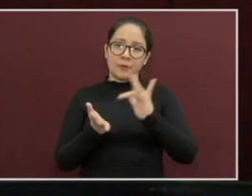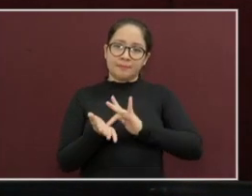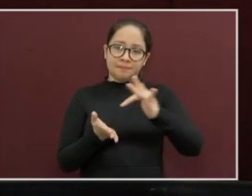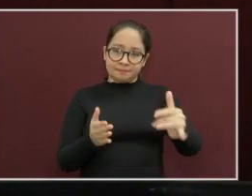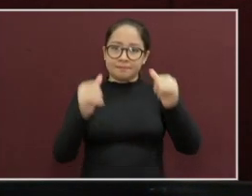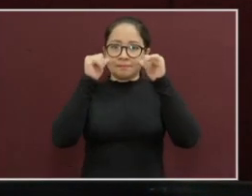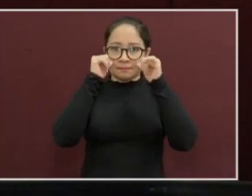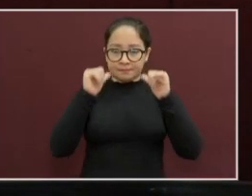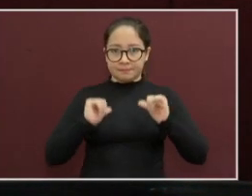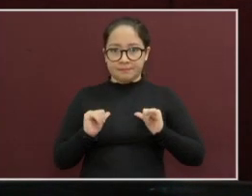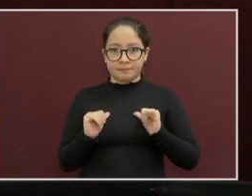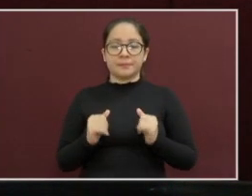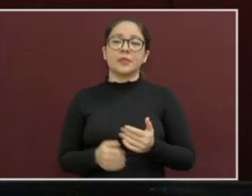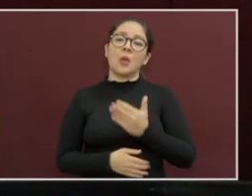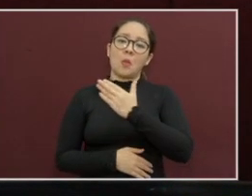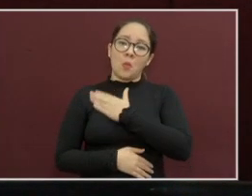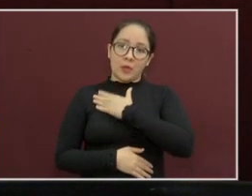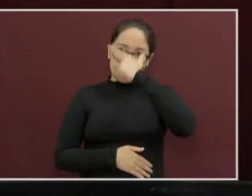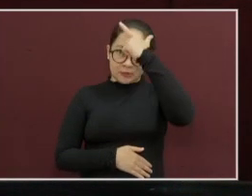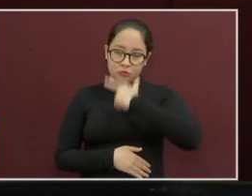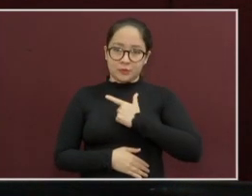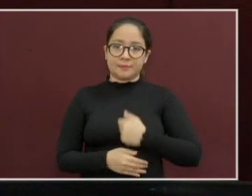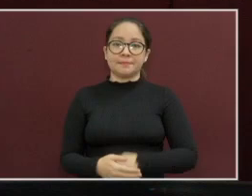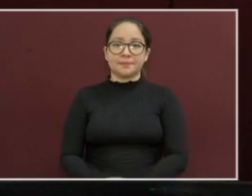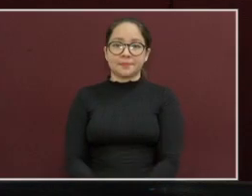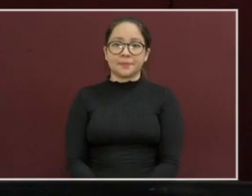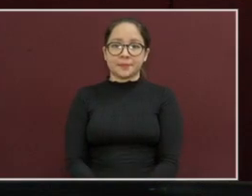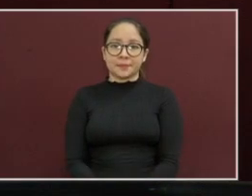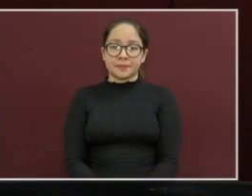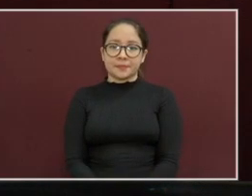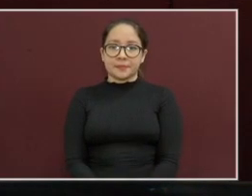pasen ustedes muy buenas noches